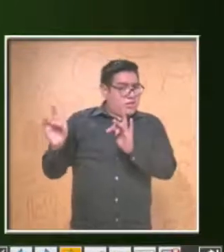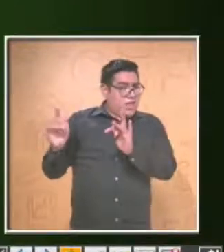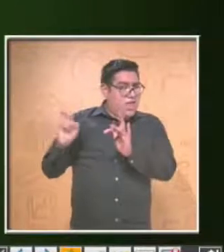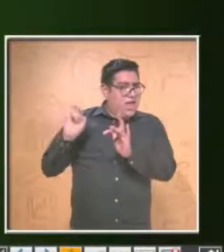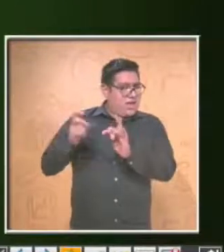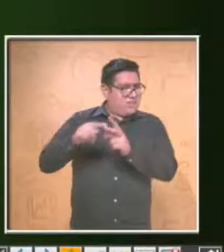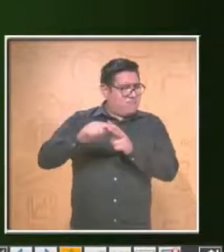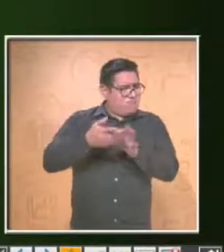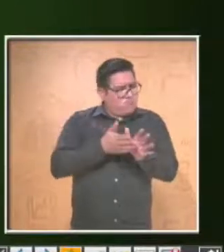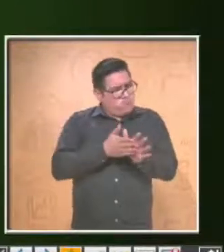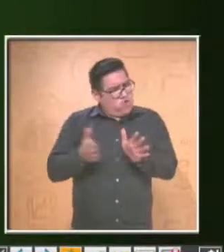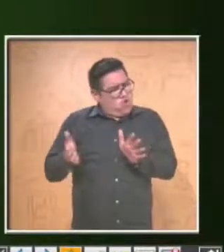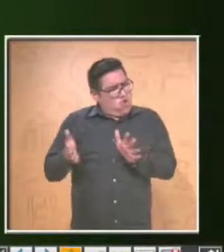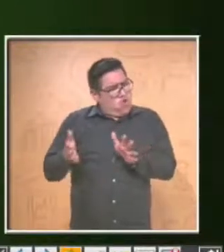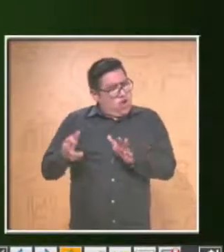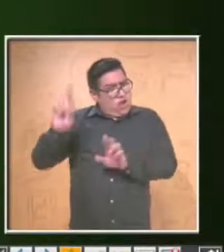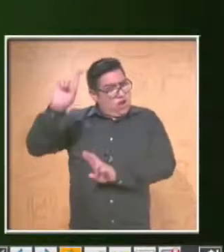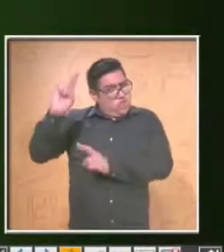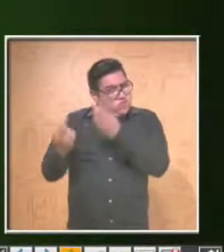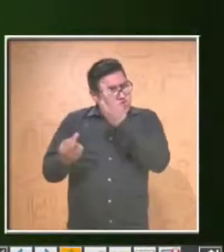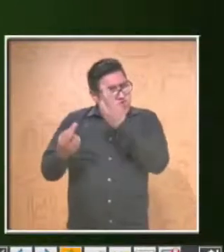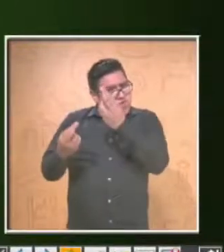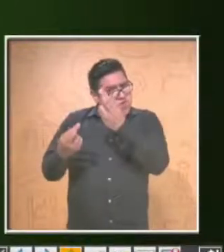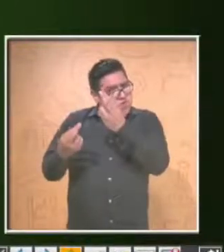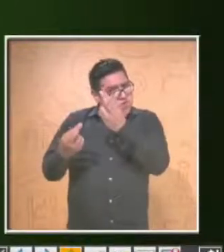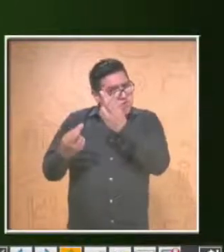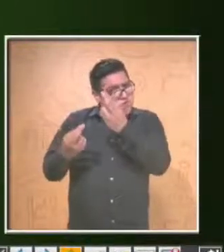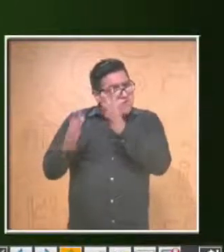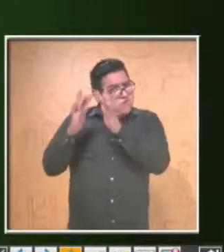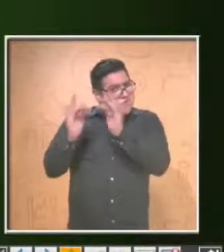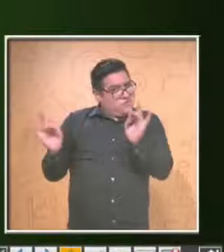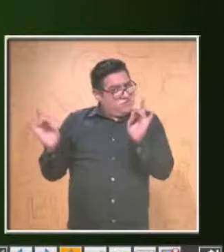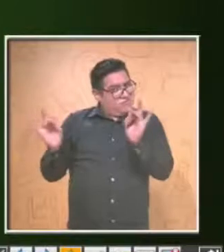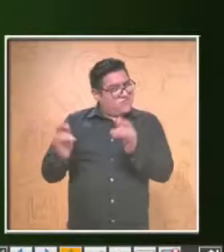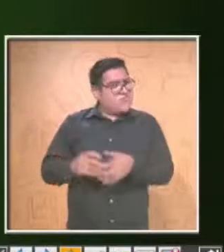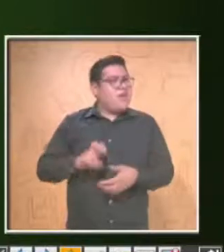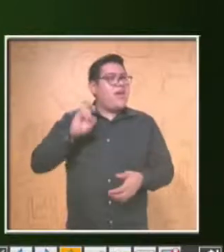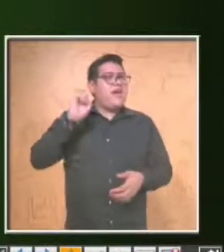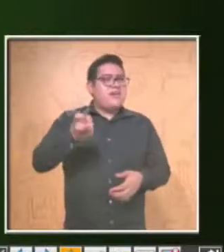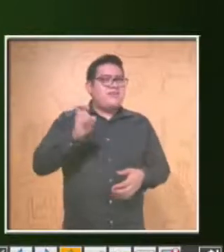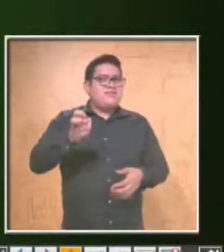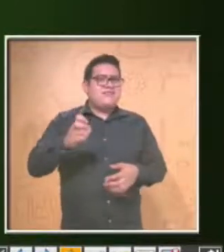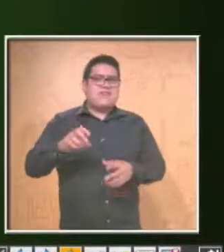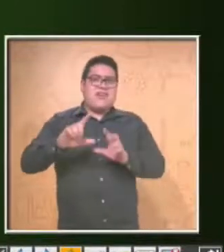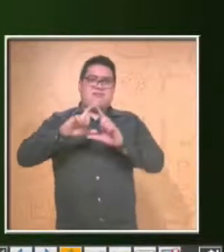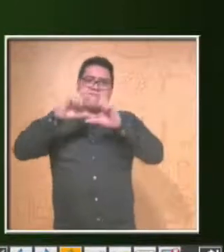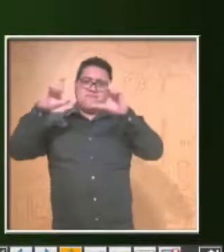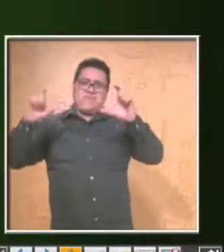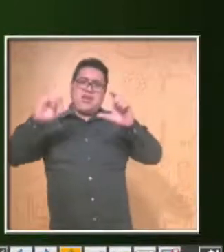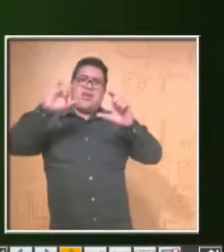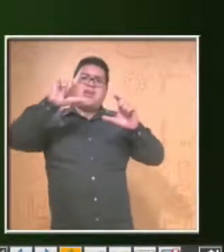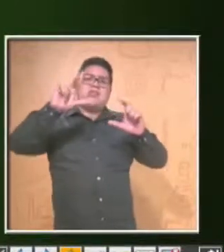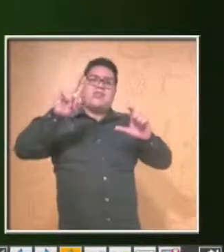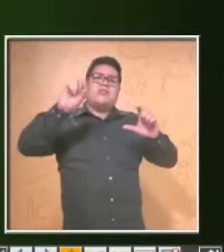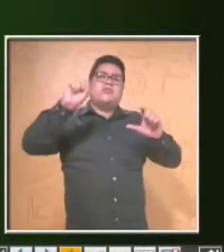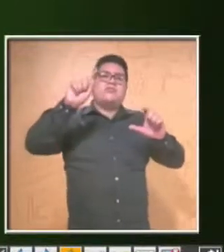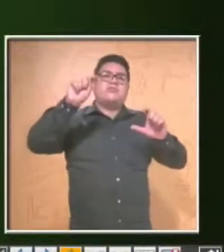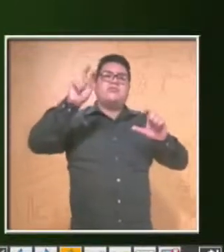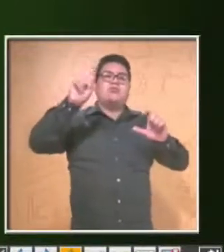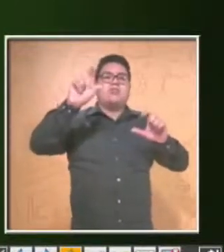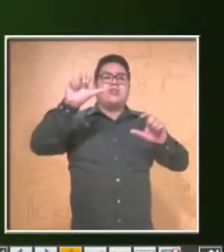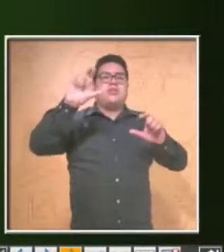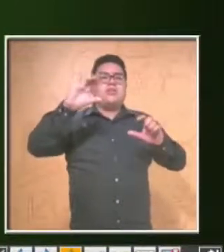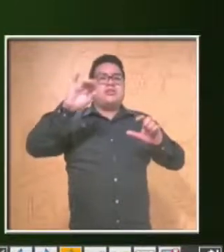el movimiento de la Revolución Francesa. Esta ilustración es inspirada por la ideología y por